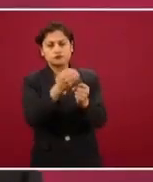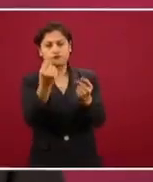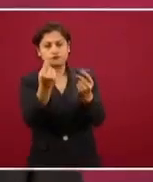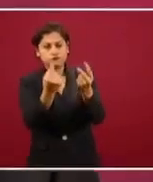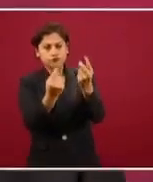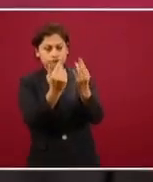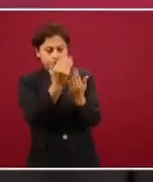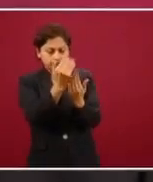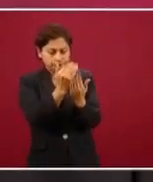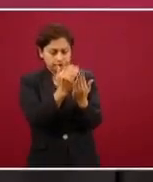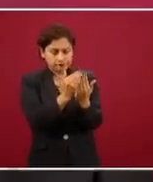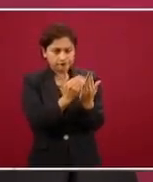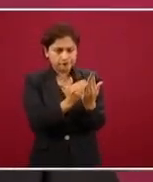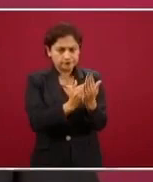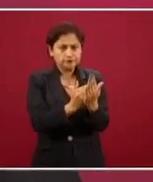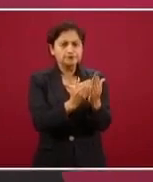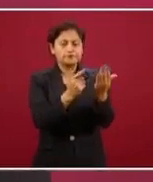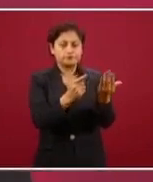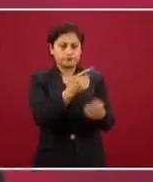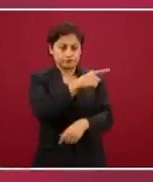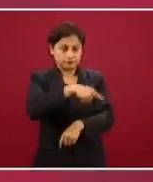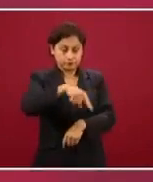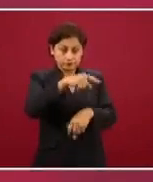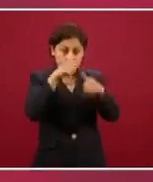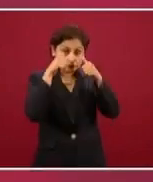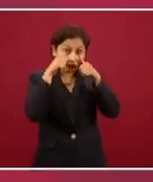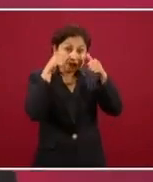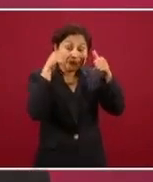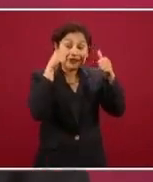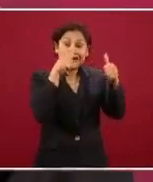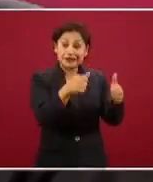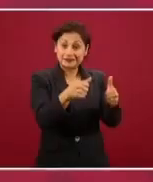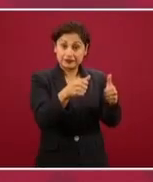que vean si realmente se afecta,